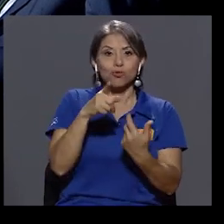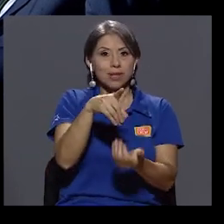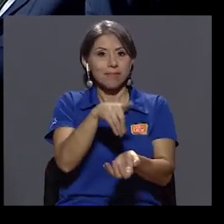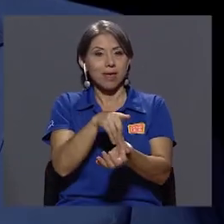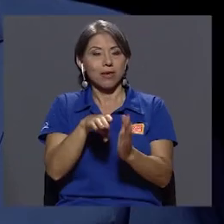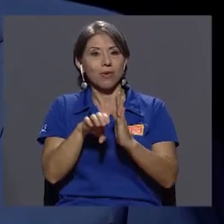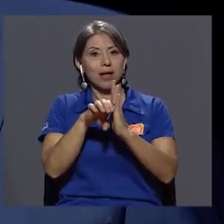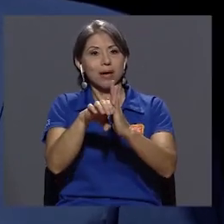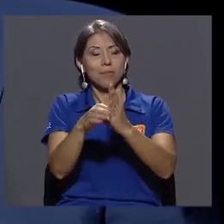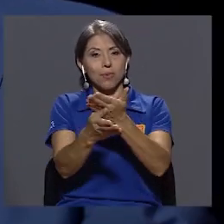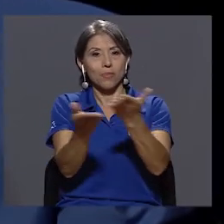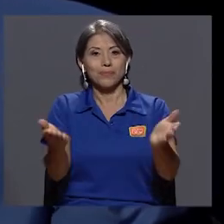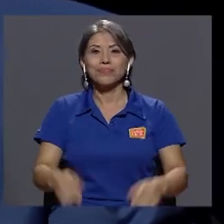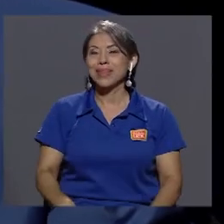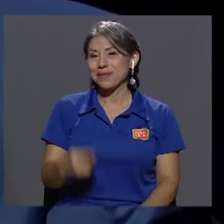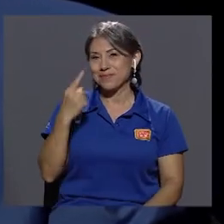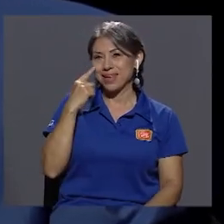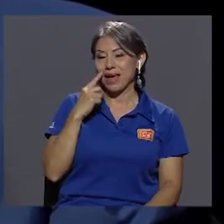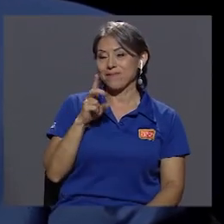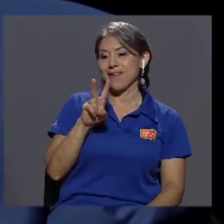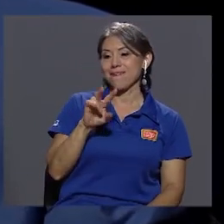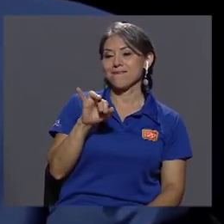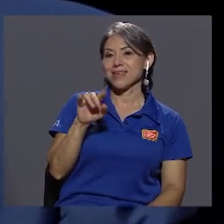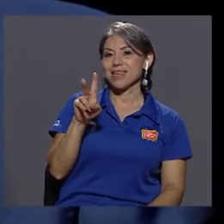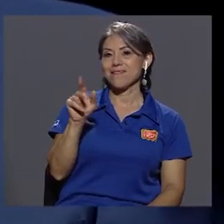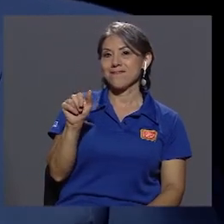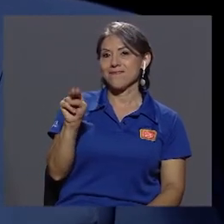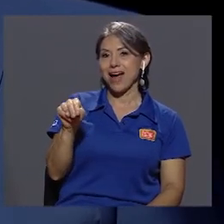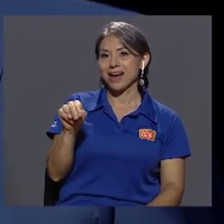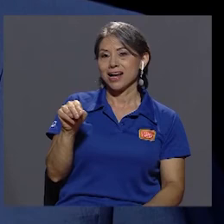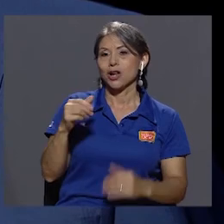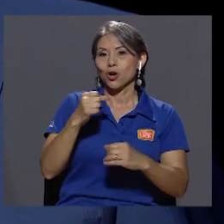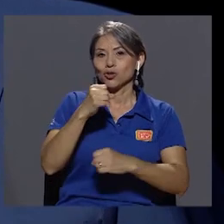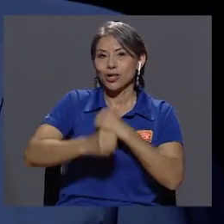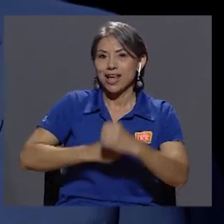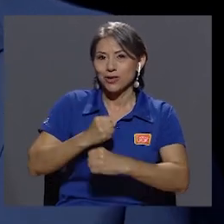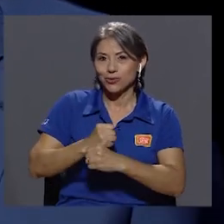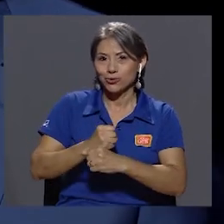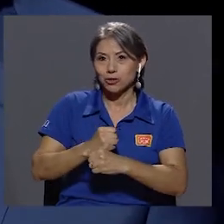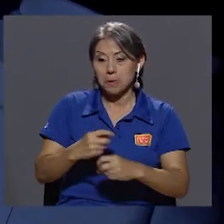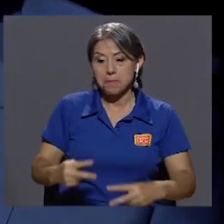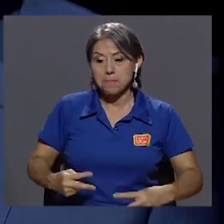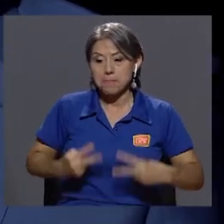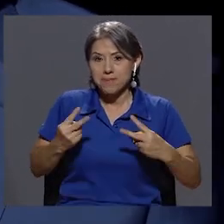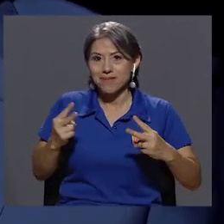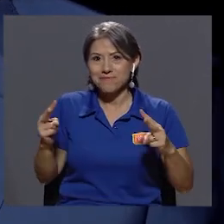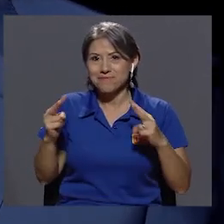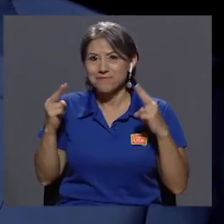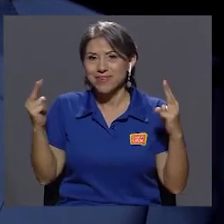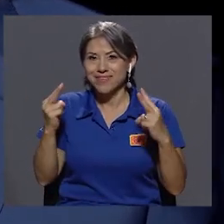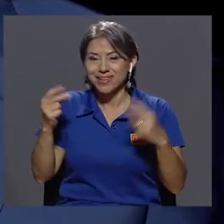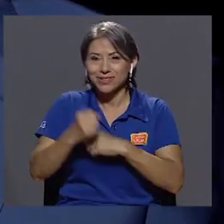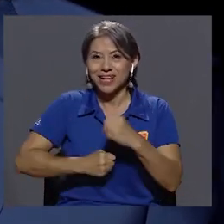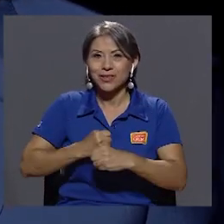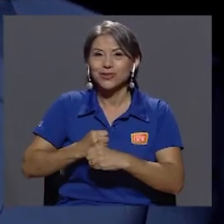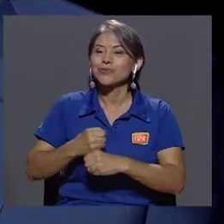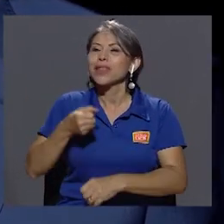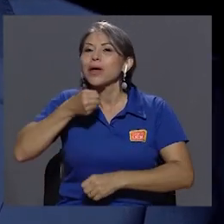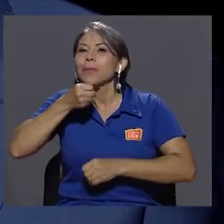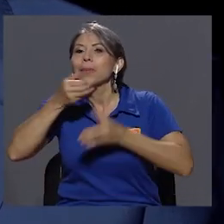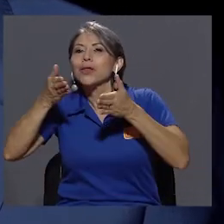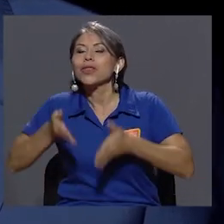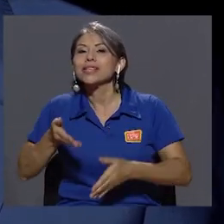costaleras mirad yo los años nace de una inquietud que me que me presenta el periodista